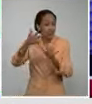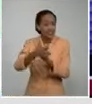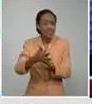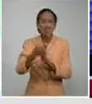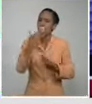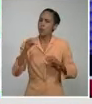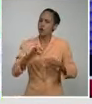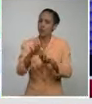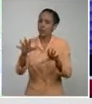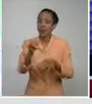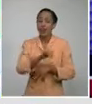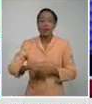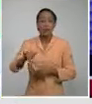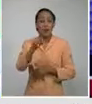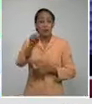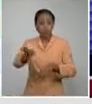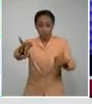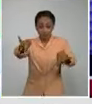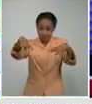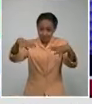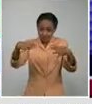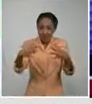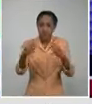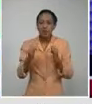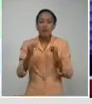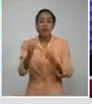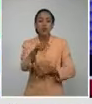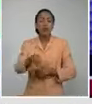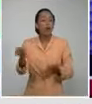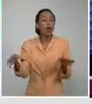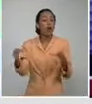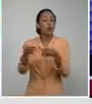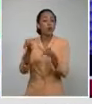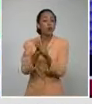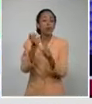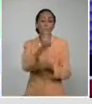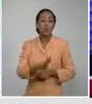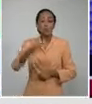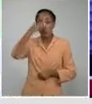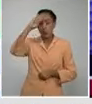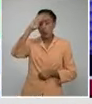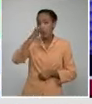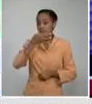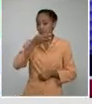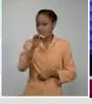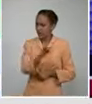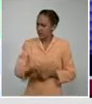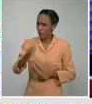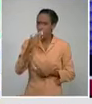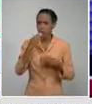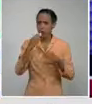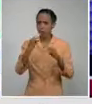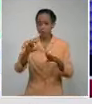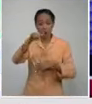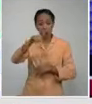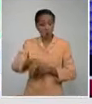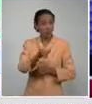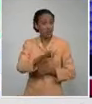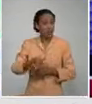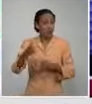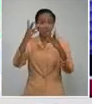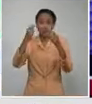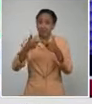y al colectivo de BioCuba Pharma que hoy nos acompaña acá también. El día de hoy todavía con una cifra muy elevada de